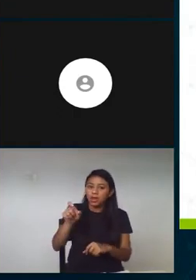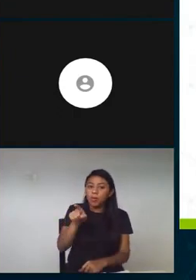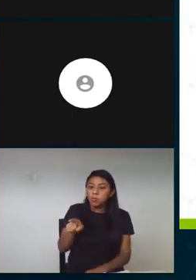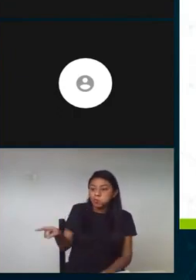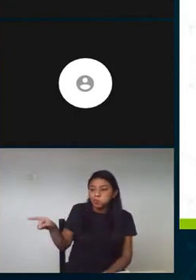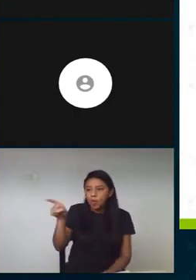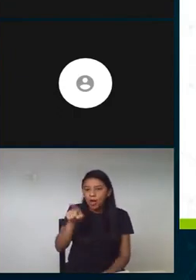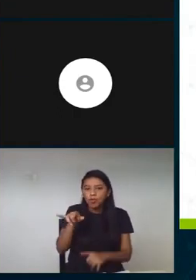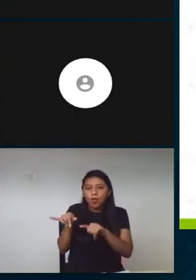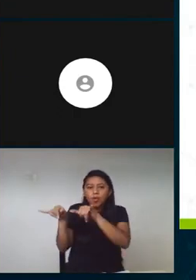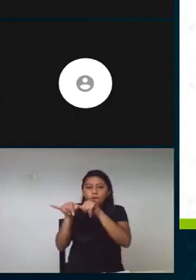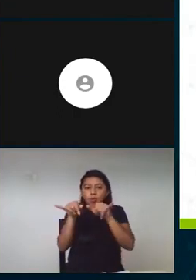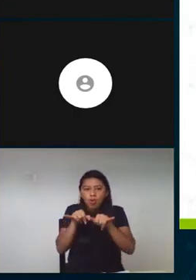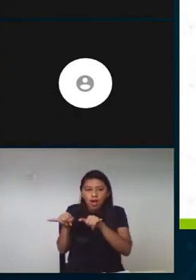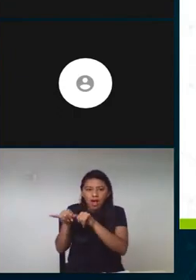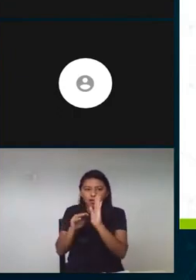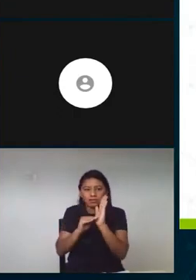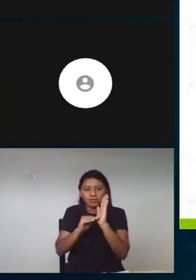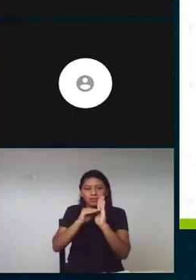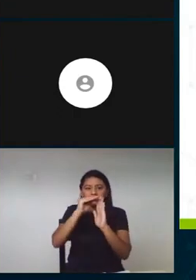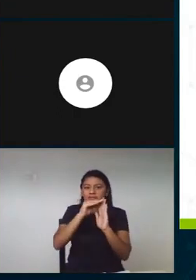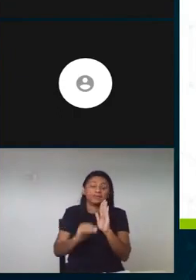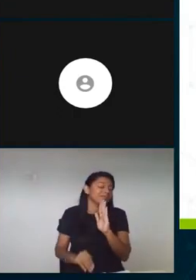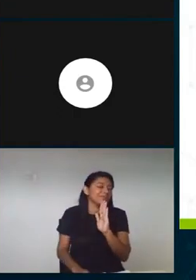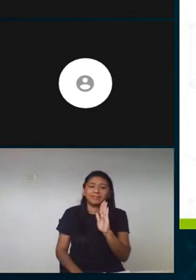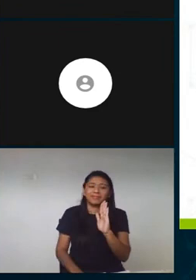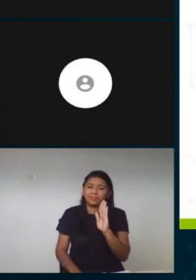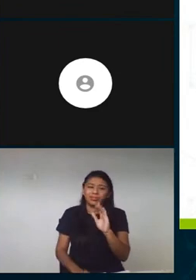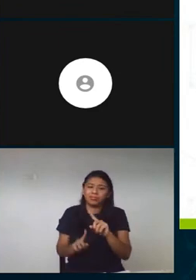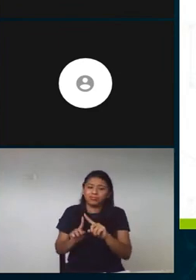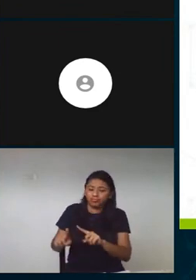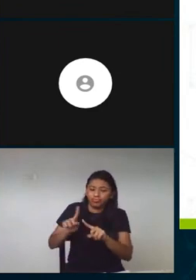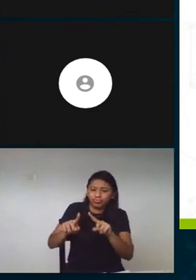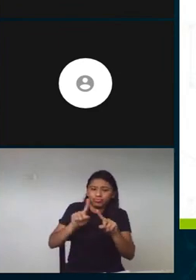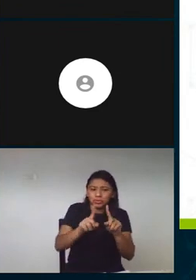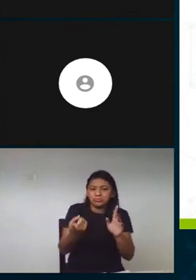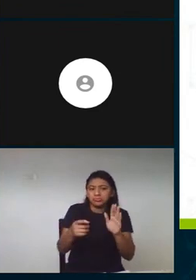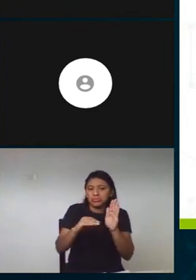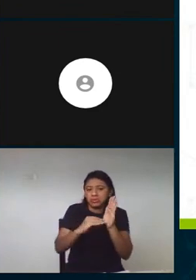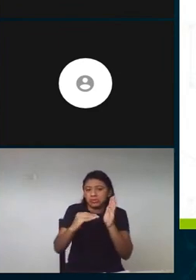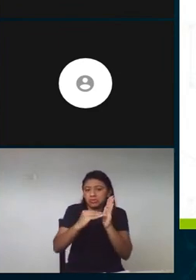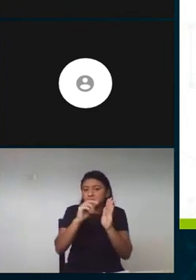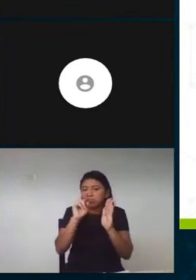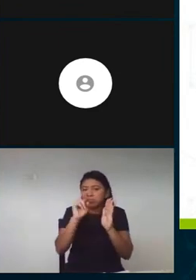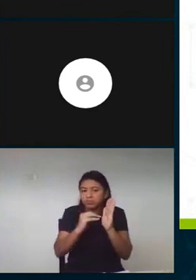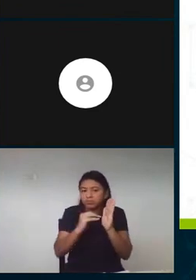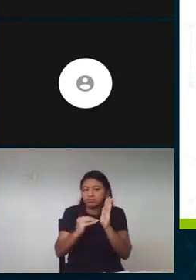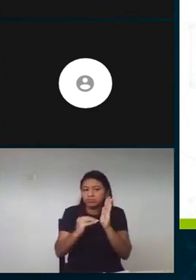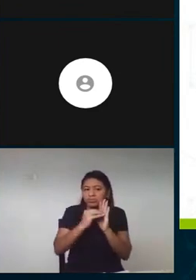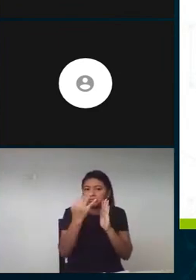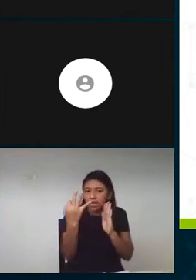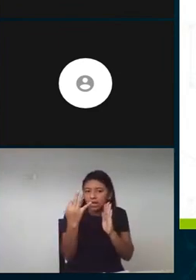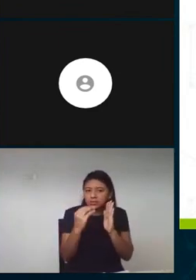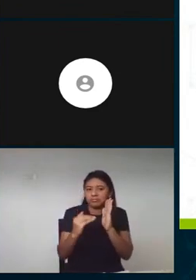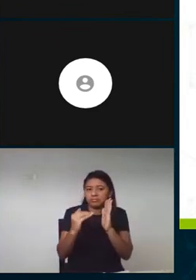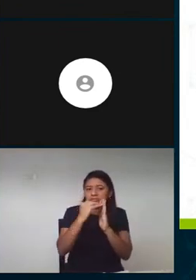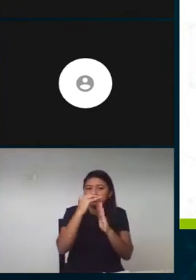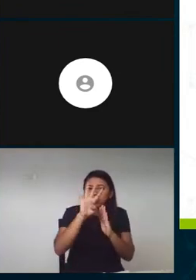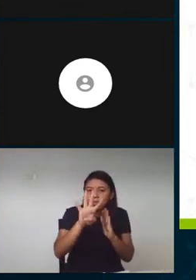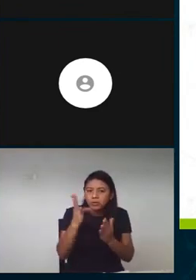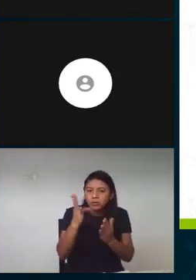a esto una matriz de riesgos, listo. Y por último, el proceso de prototipado. Hemos